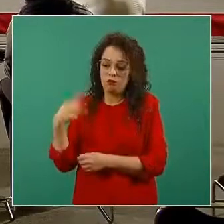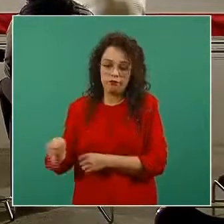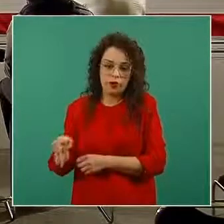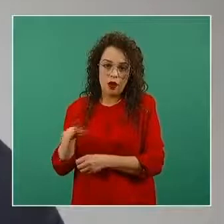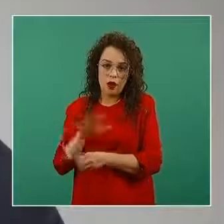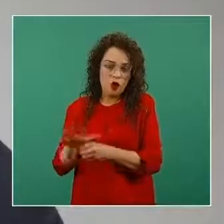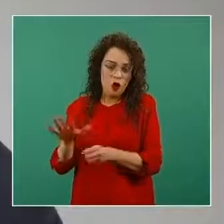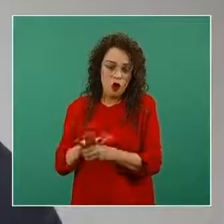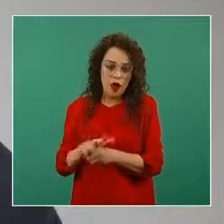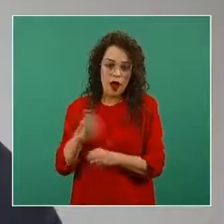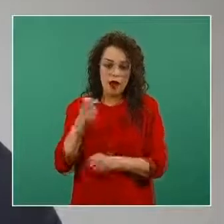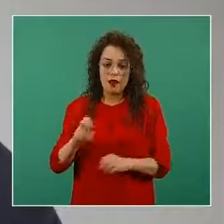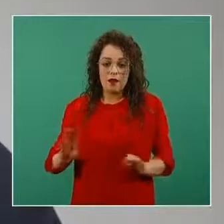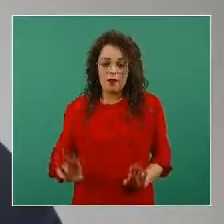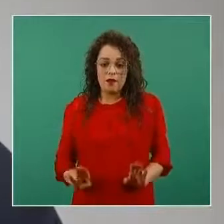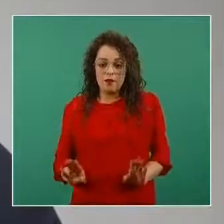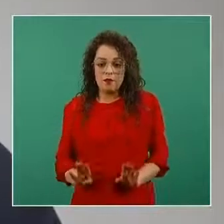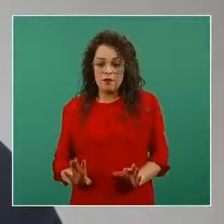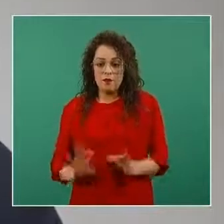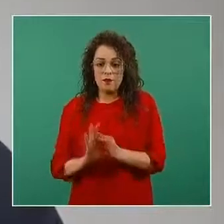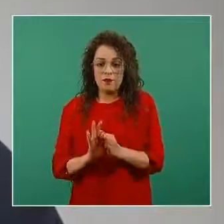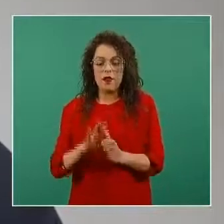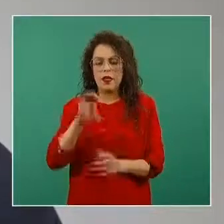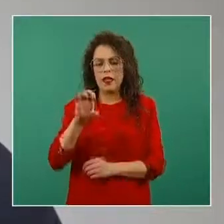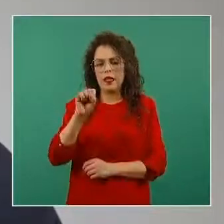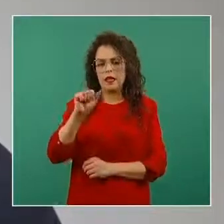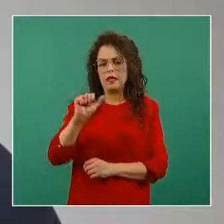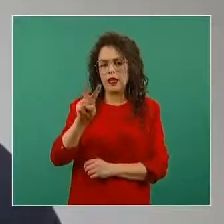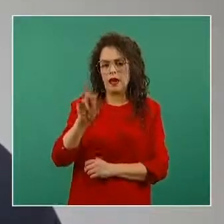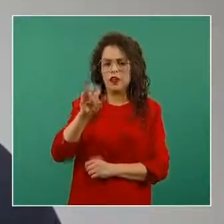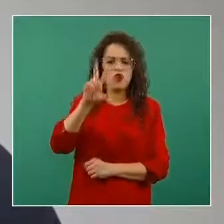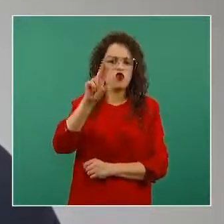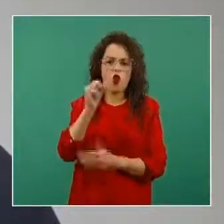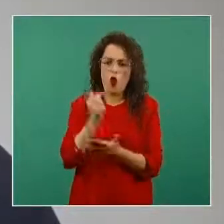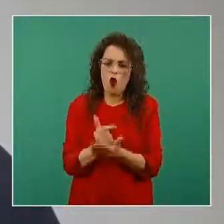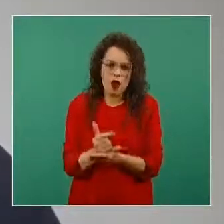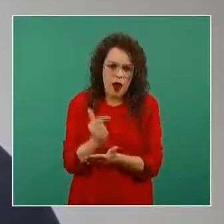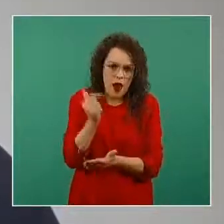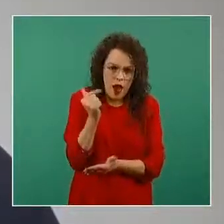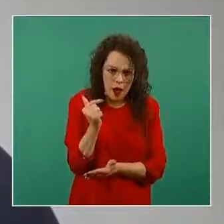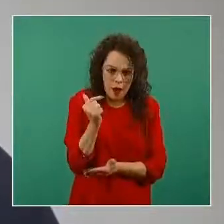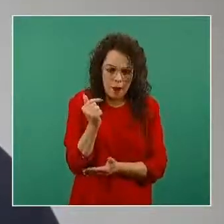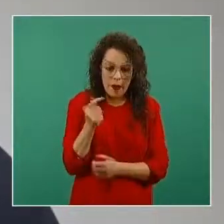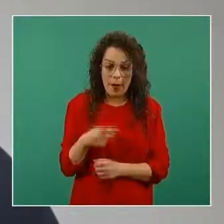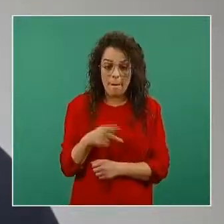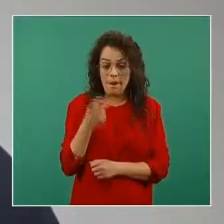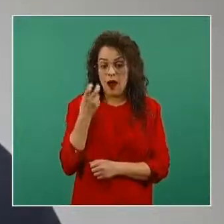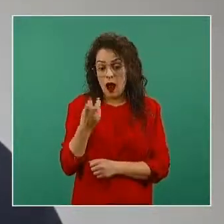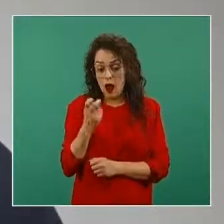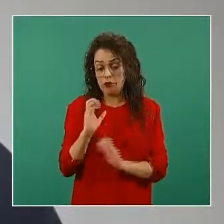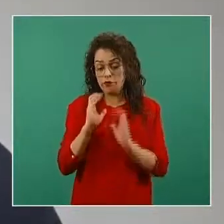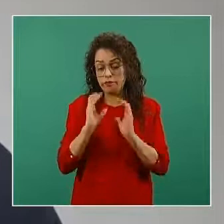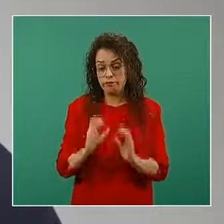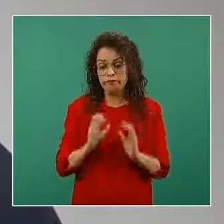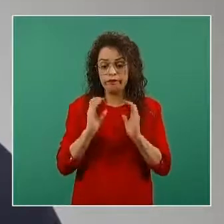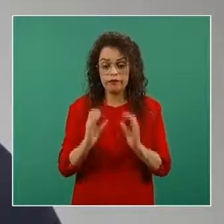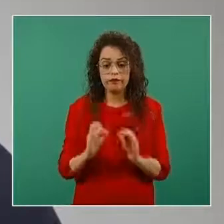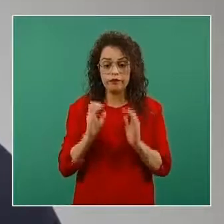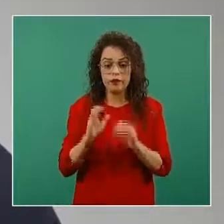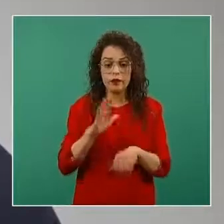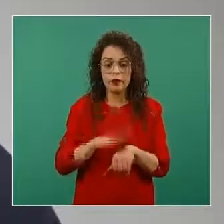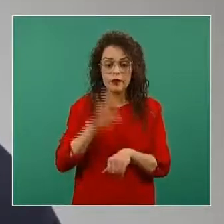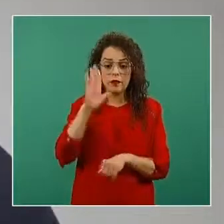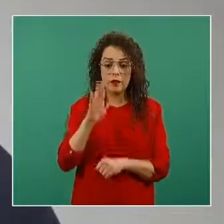ser clasificadas como SABIs no graves, pero a las que se les tiene el mayor cuidado son precisamente aquellas que generan